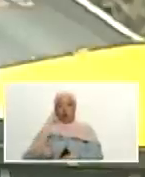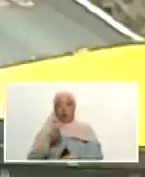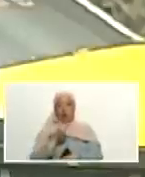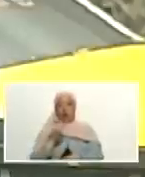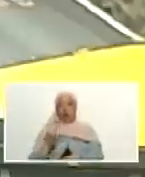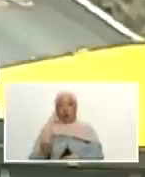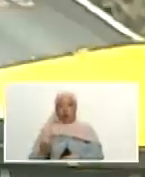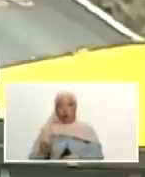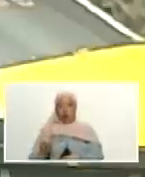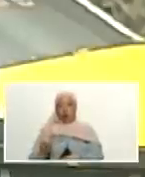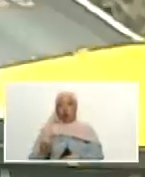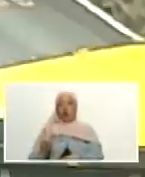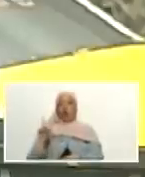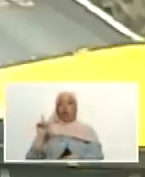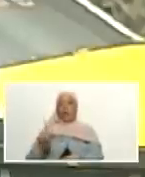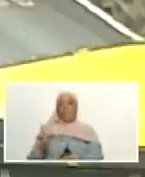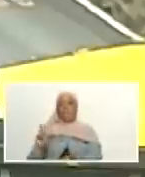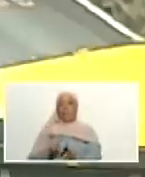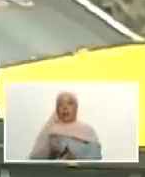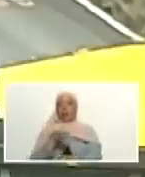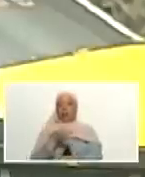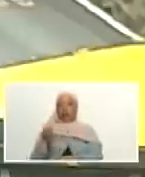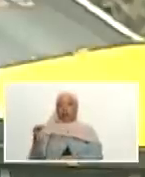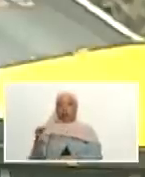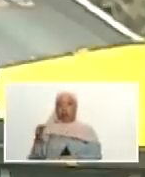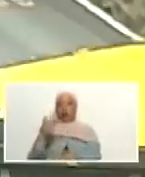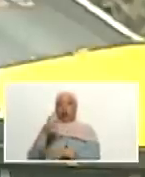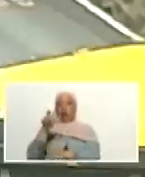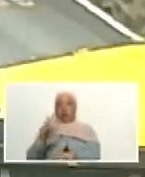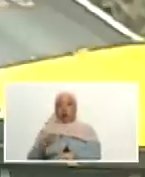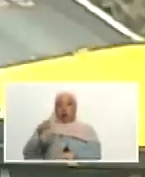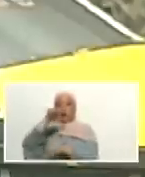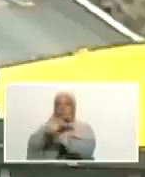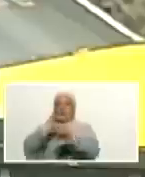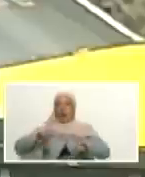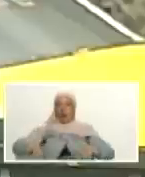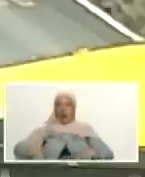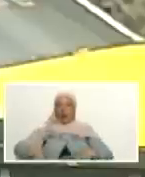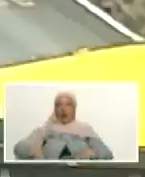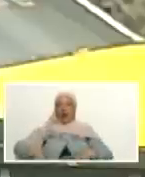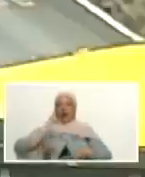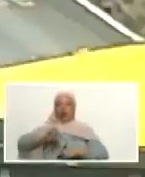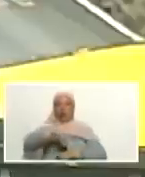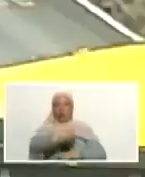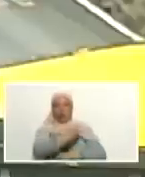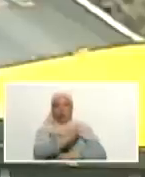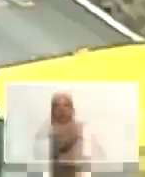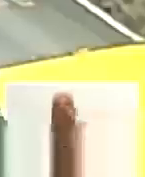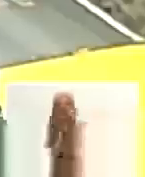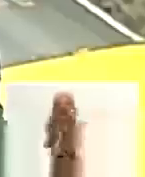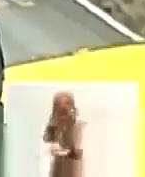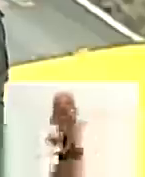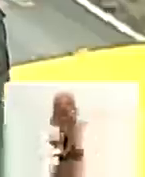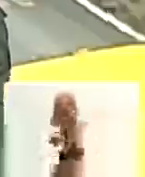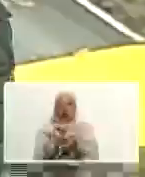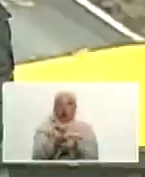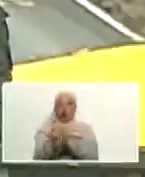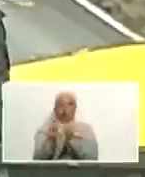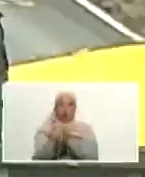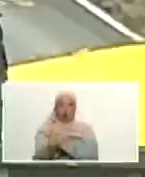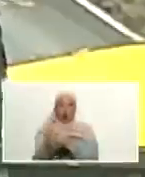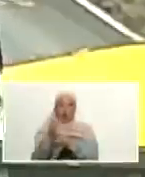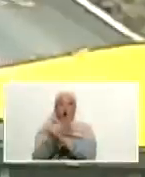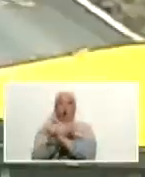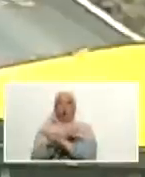con excelente participación. Vimos a nuestros cadetes de la Universidad Militar Bolivariana también participando en los